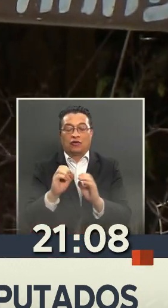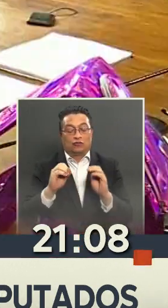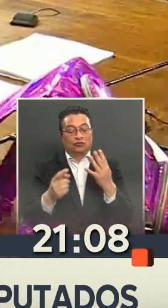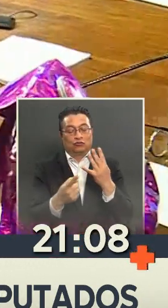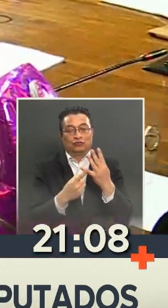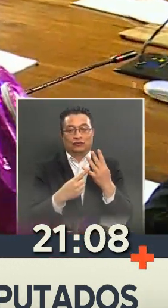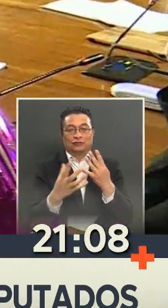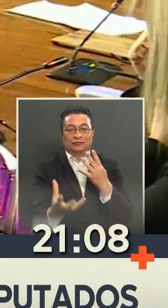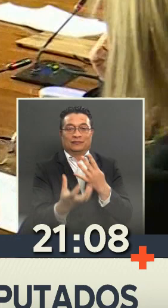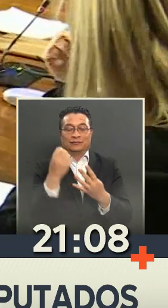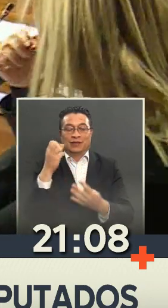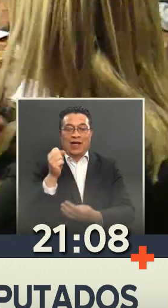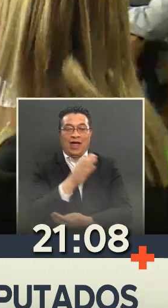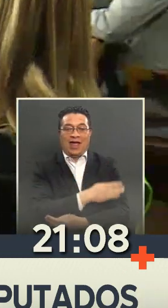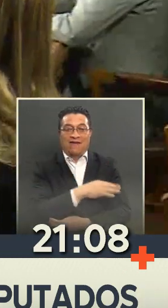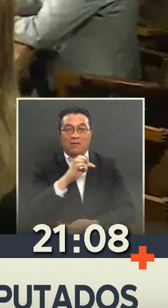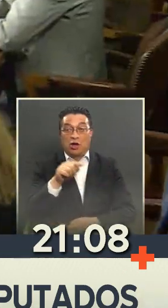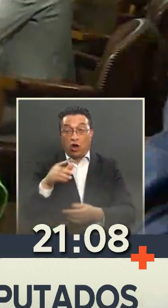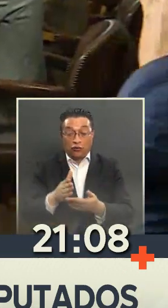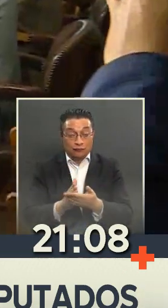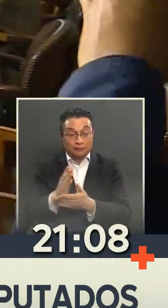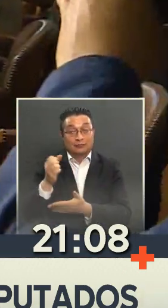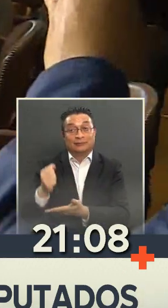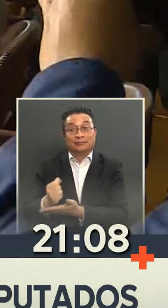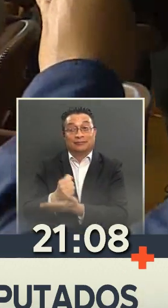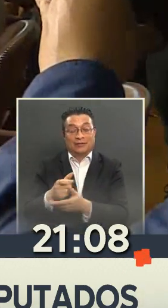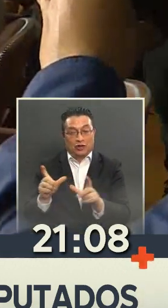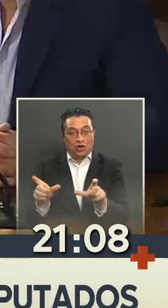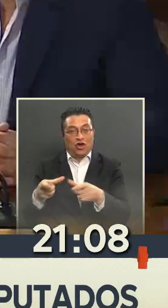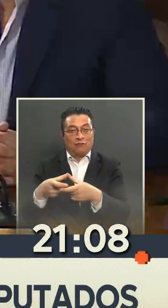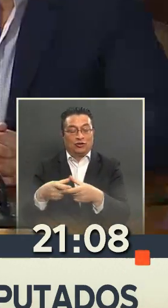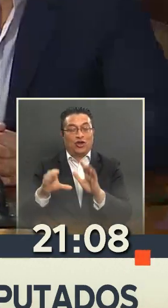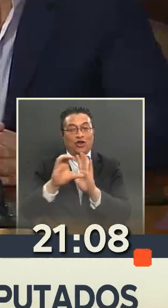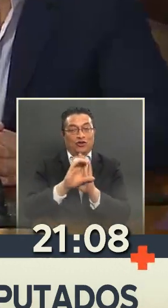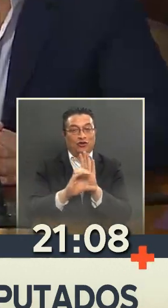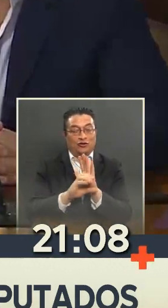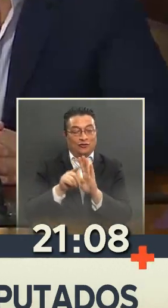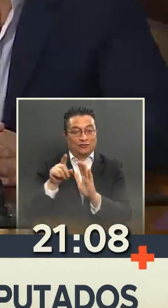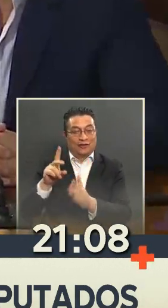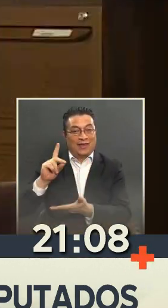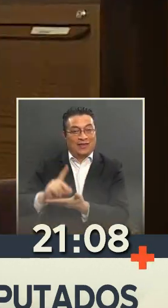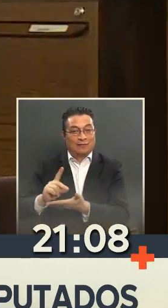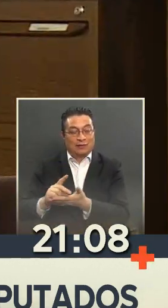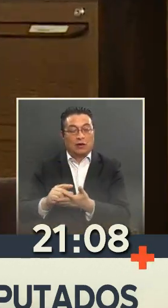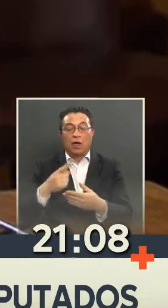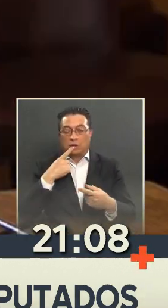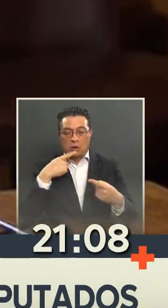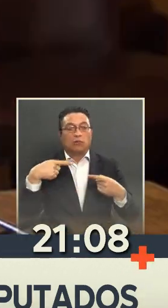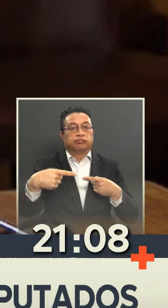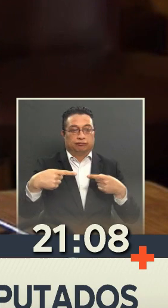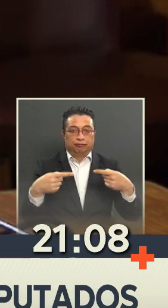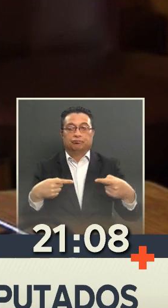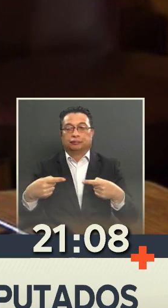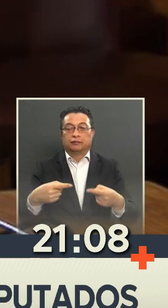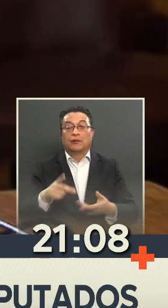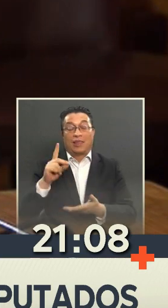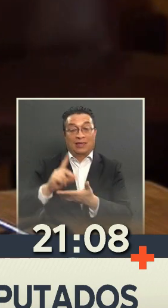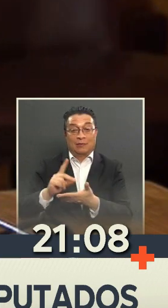AFP, hoy el inicio de su tramitación en la Comisión de Constitución de la Cámara reabrió las diferencias. El diputado